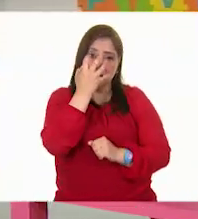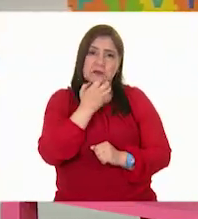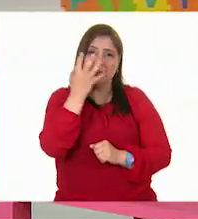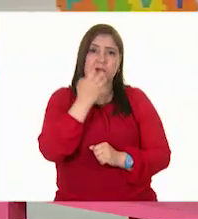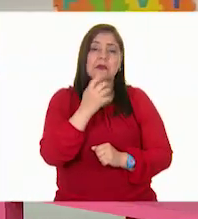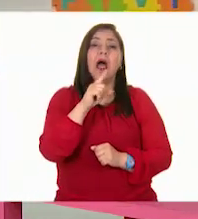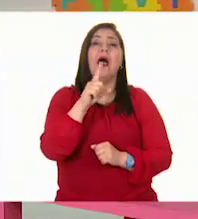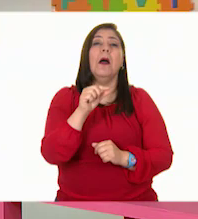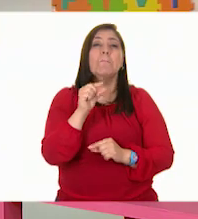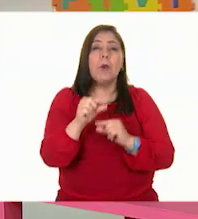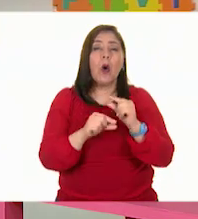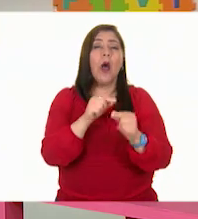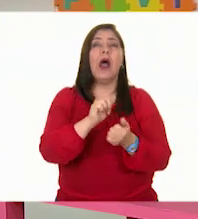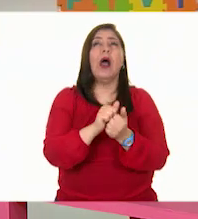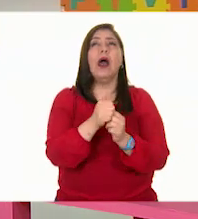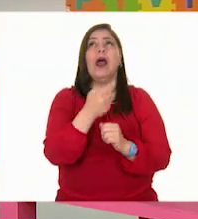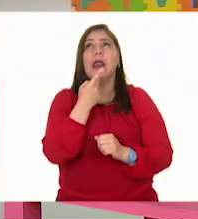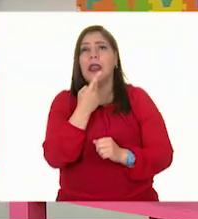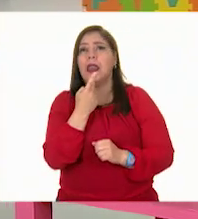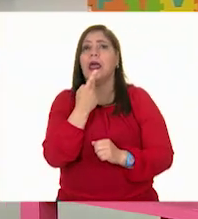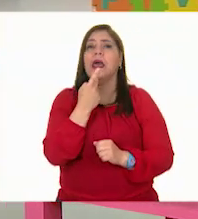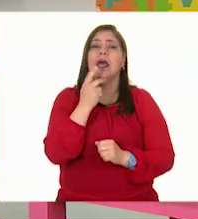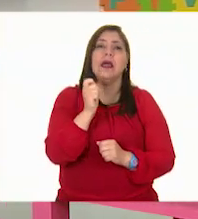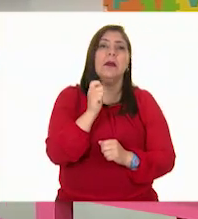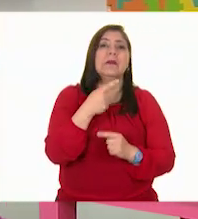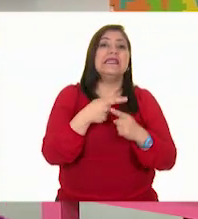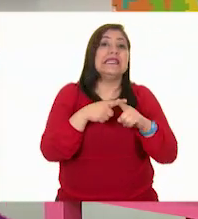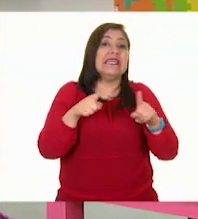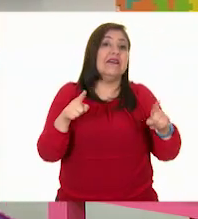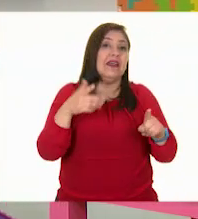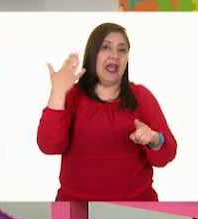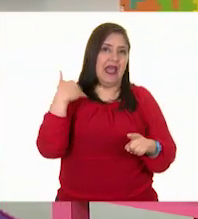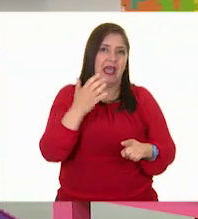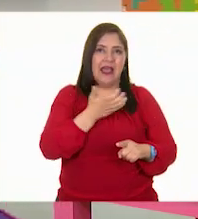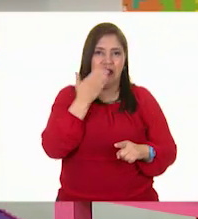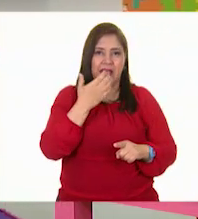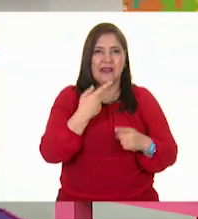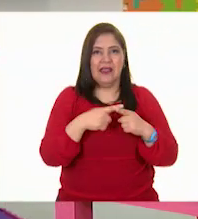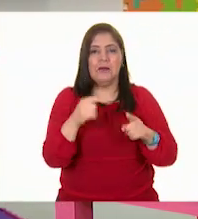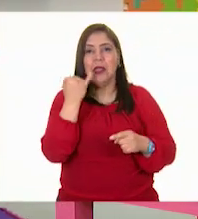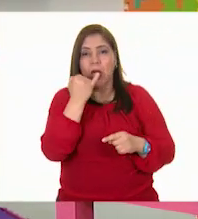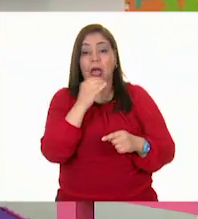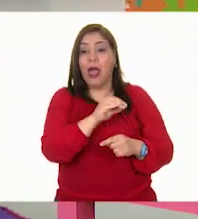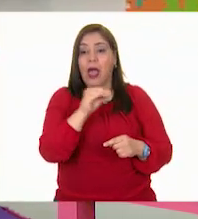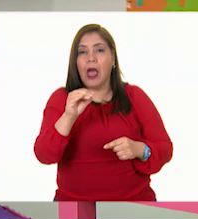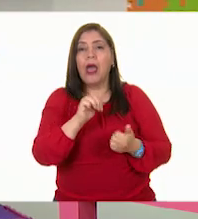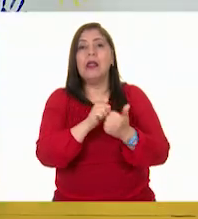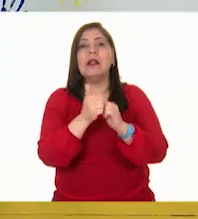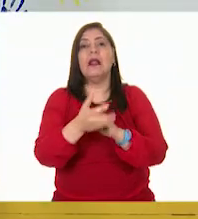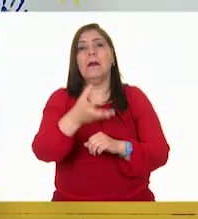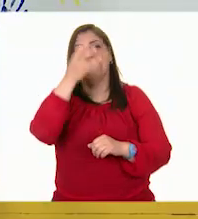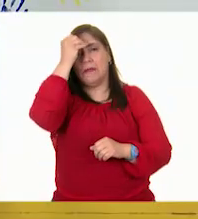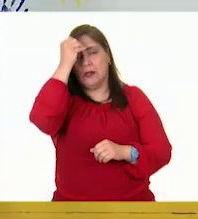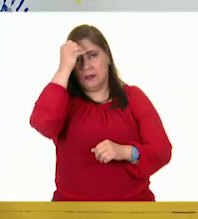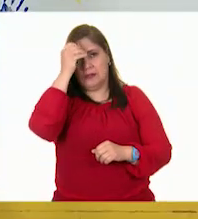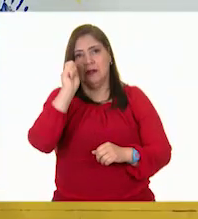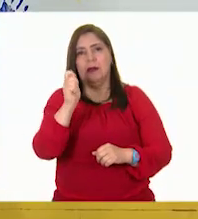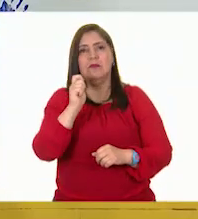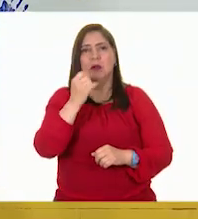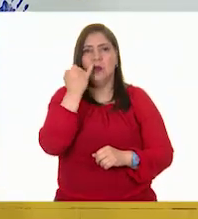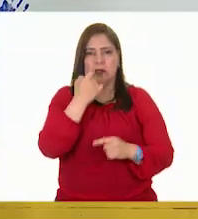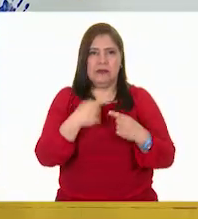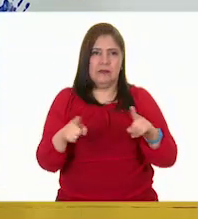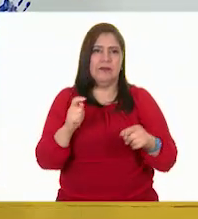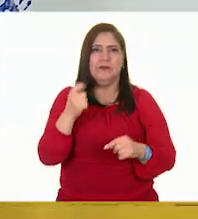fueron hablando. Y además que él hablaba una lengua diferente. Totalmente distinta, ¿verdad? Ujú. Vamos a volver a lanzar el